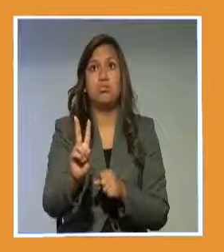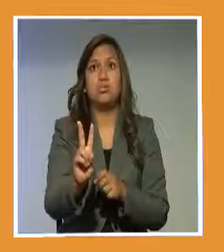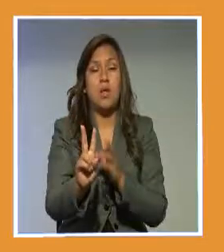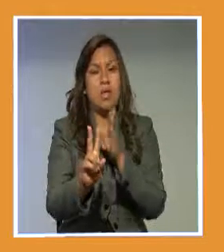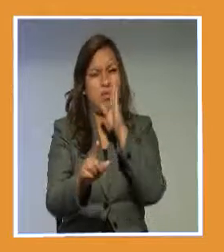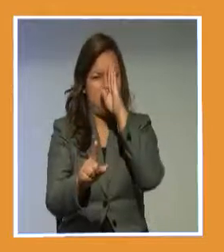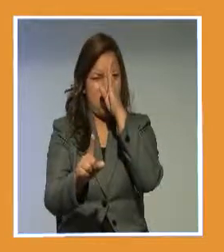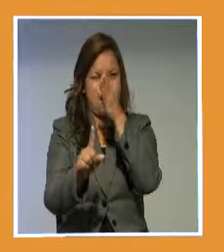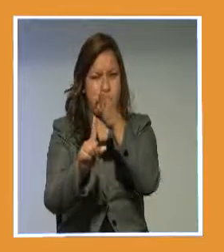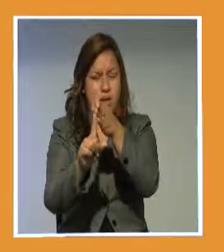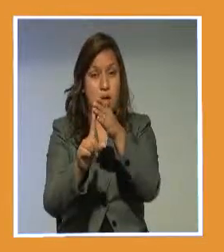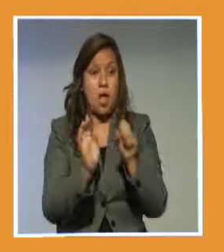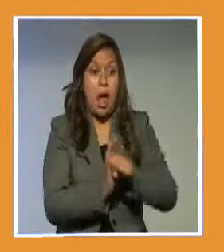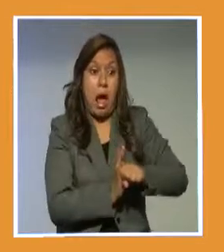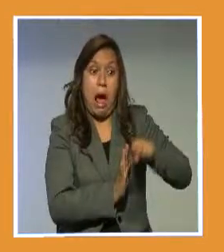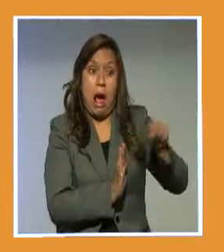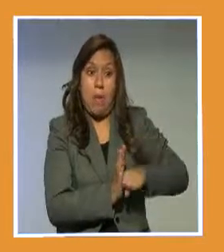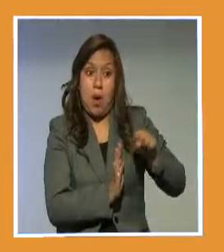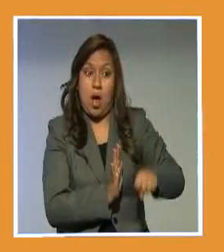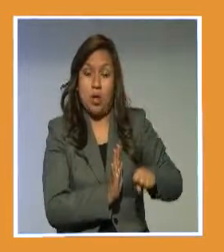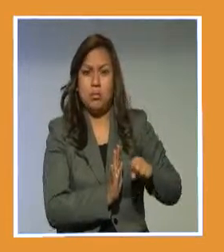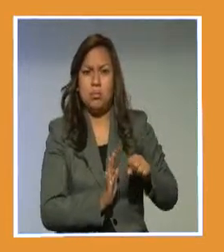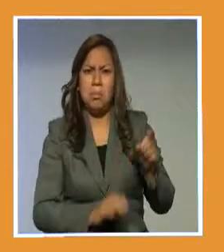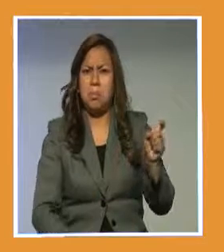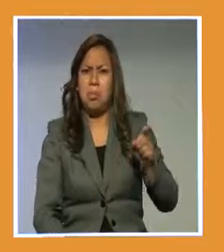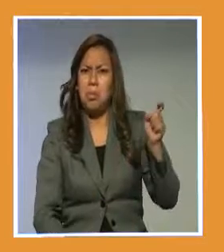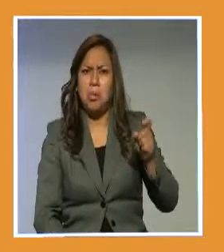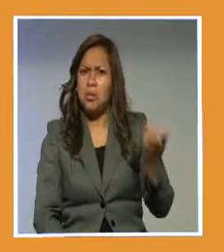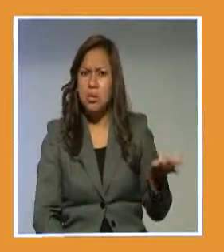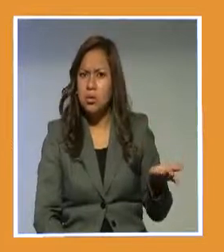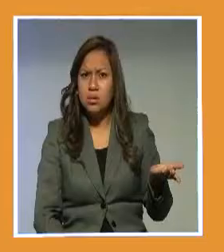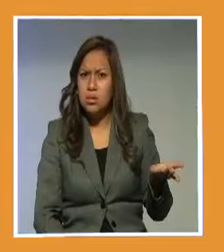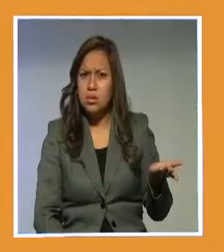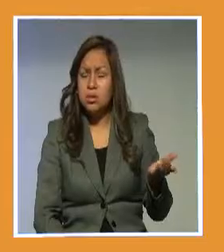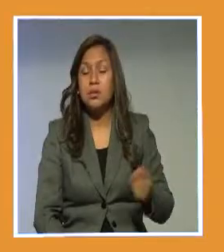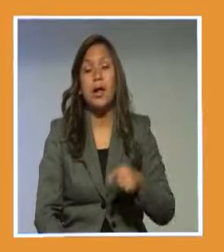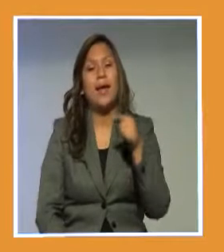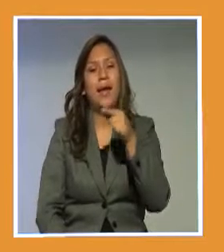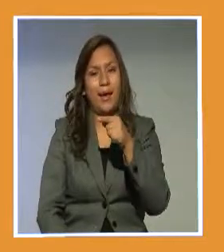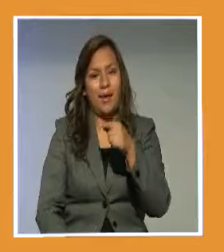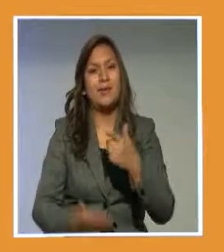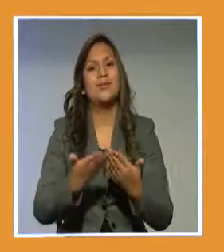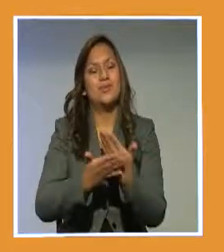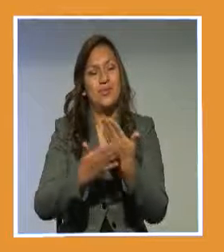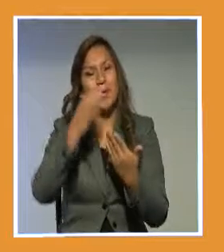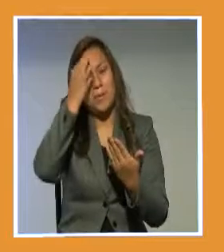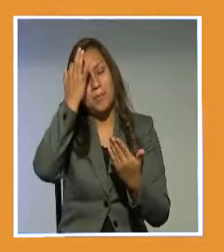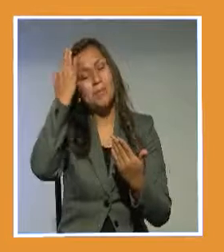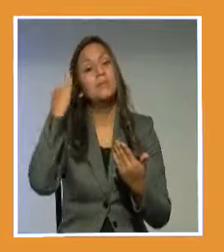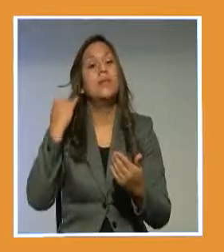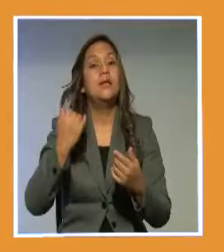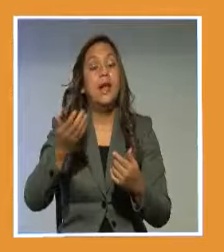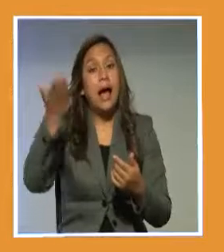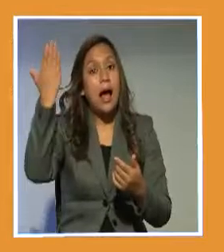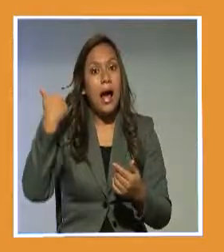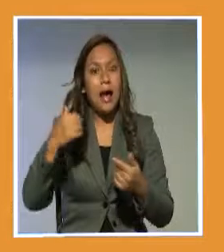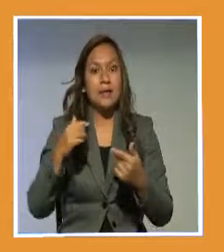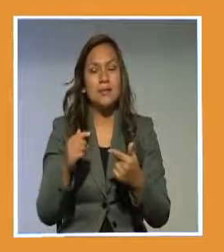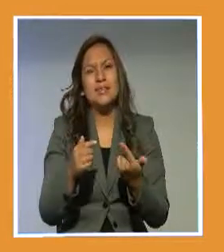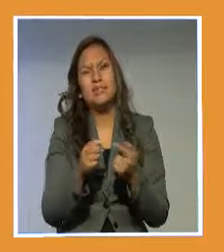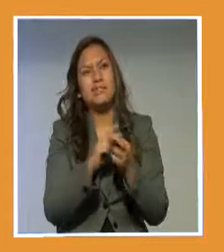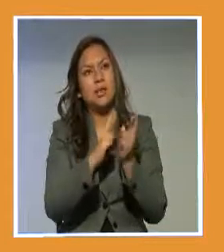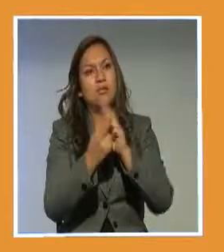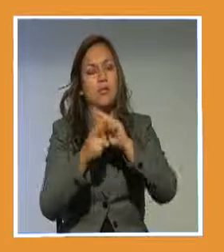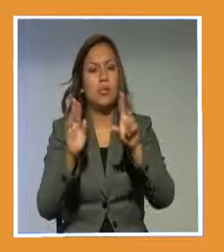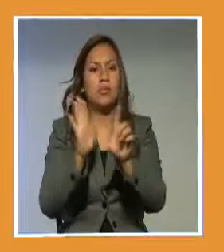Exactamente, eso también es una de las cosas que se ancla a esta norma. cuando nosotros debatíamos sobre el tema de las reformas a la